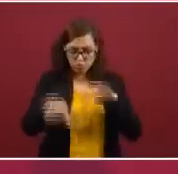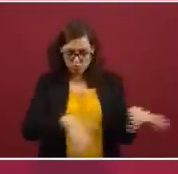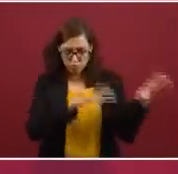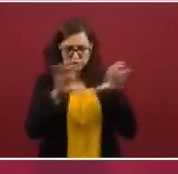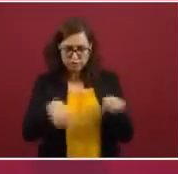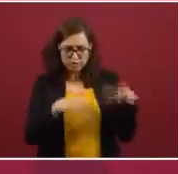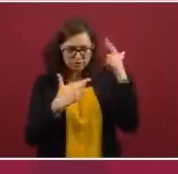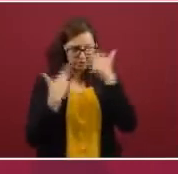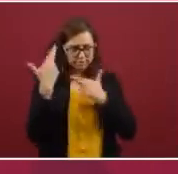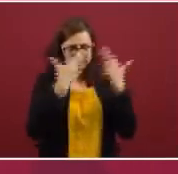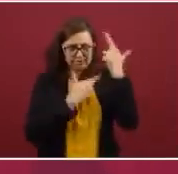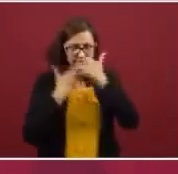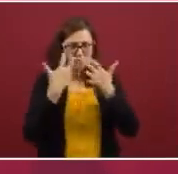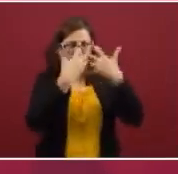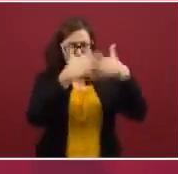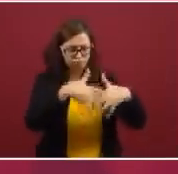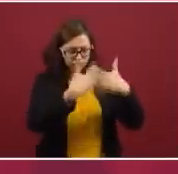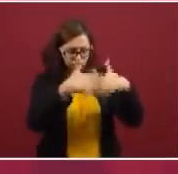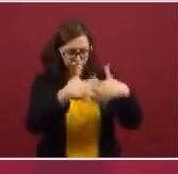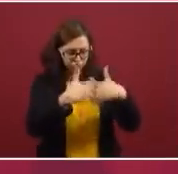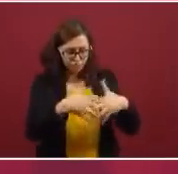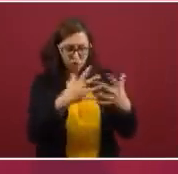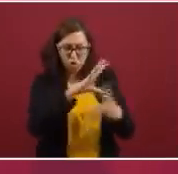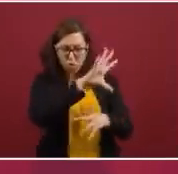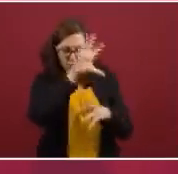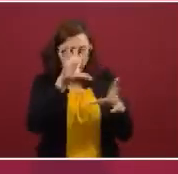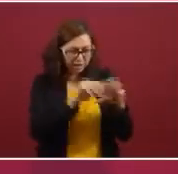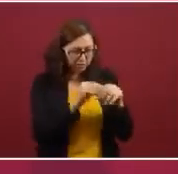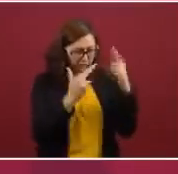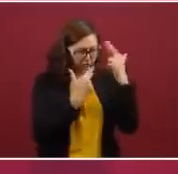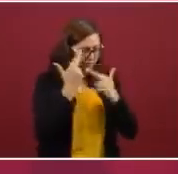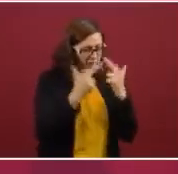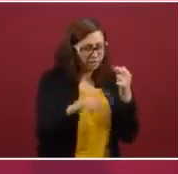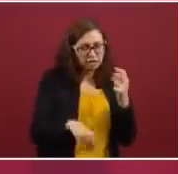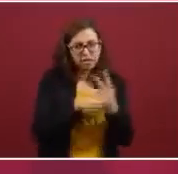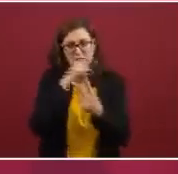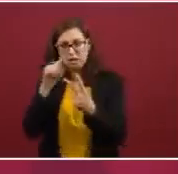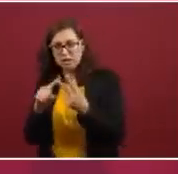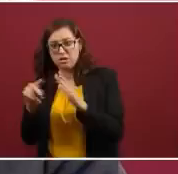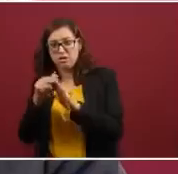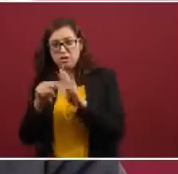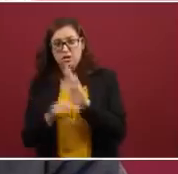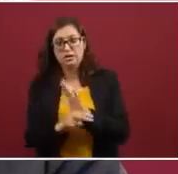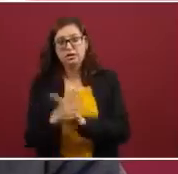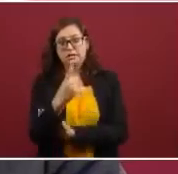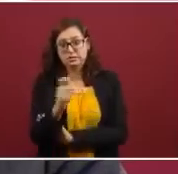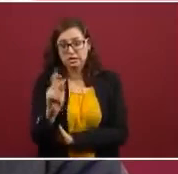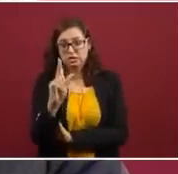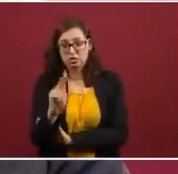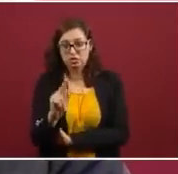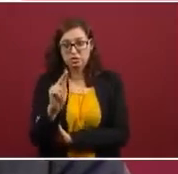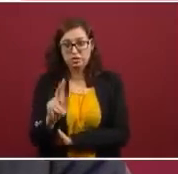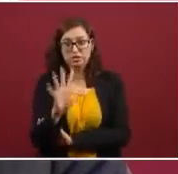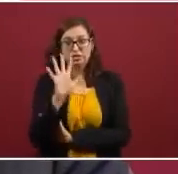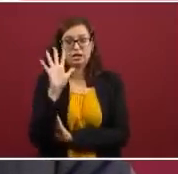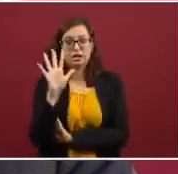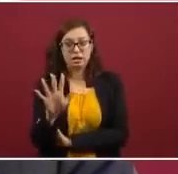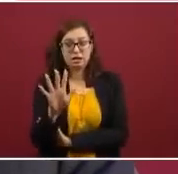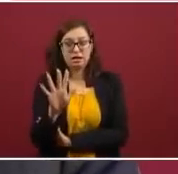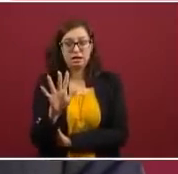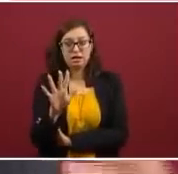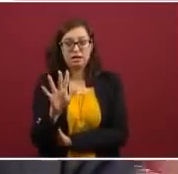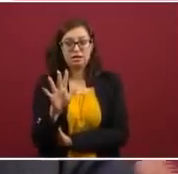ponerle, revisa la bomba per se, lo mecánico de la bomba. Y la norma 185